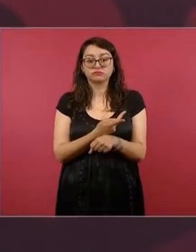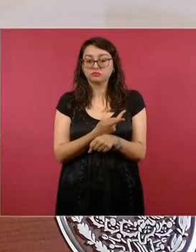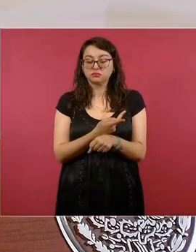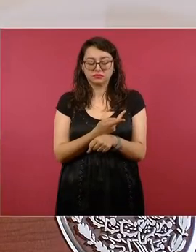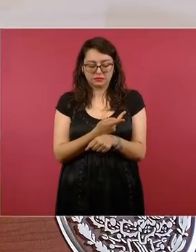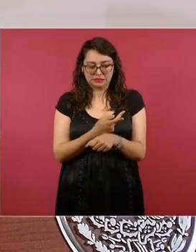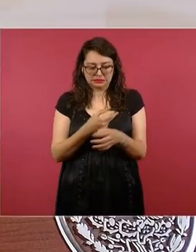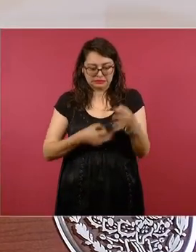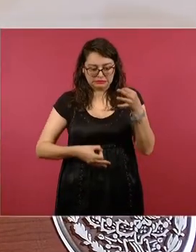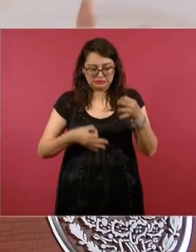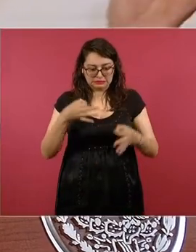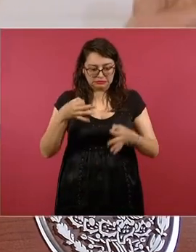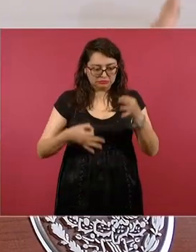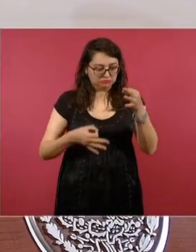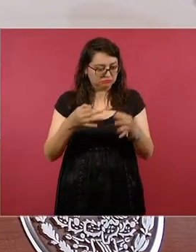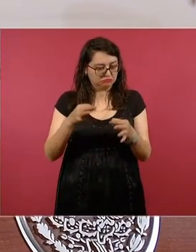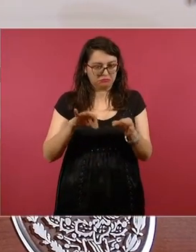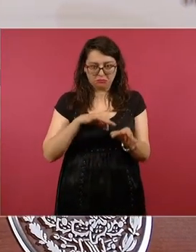liberaron, cumplió,